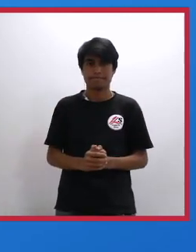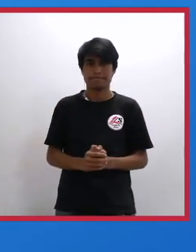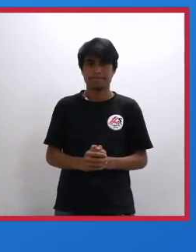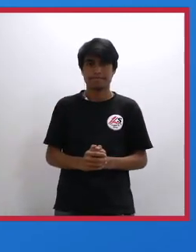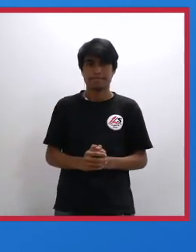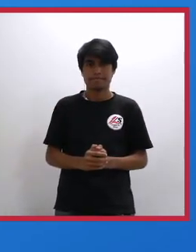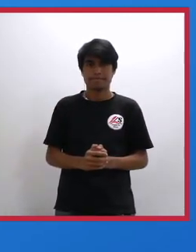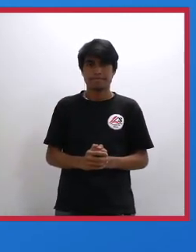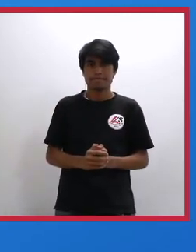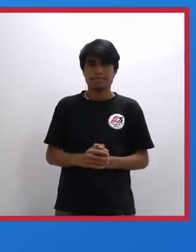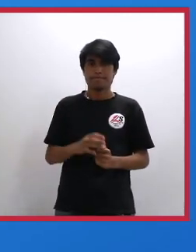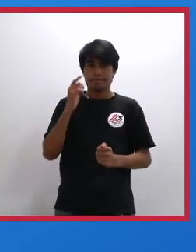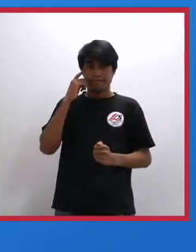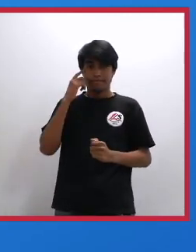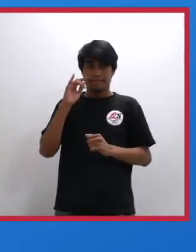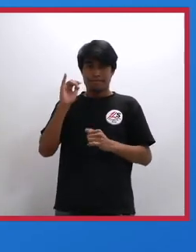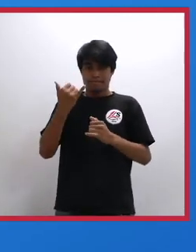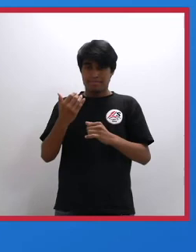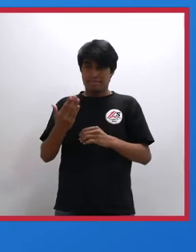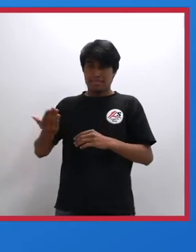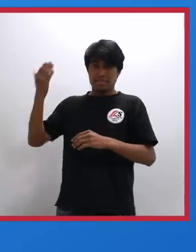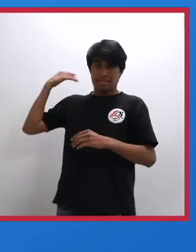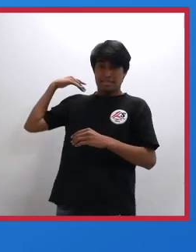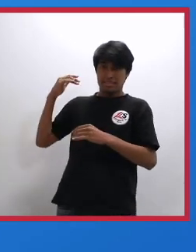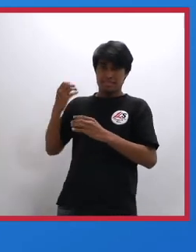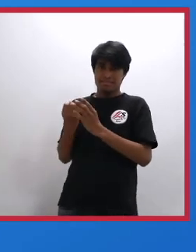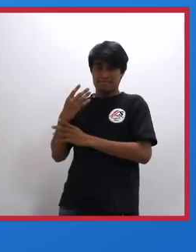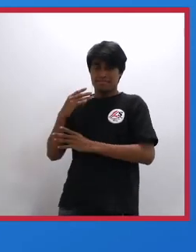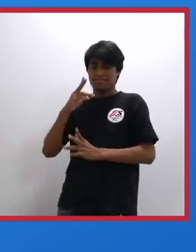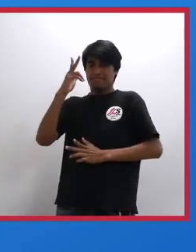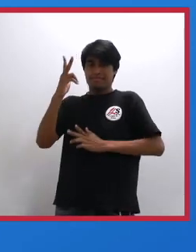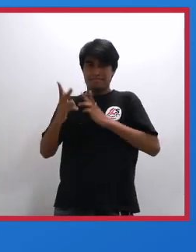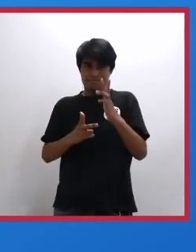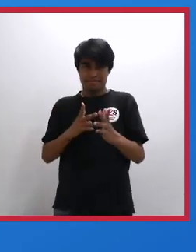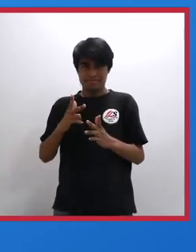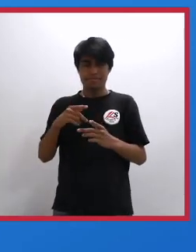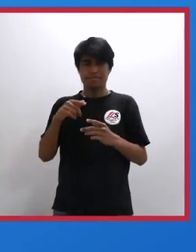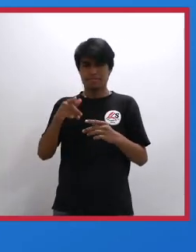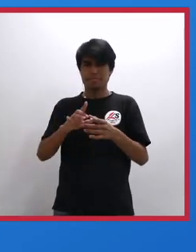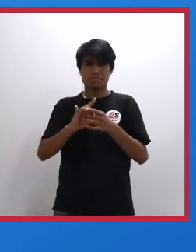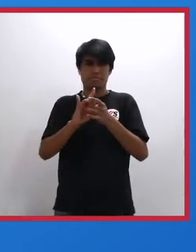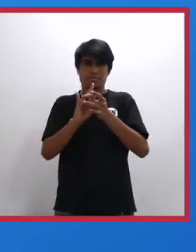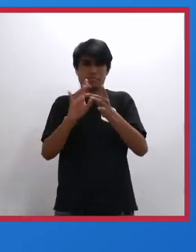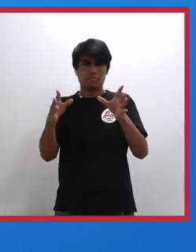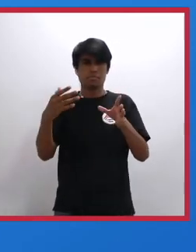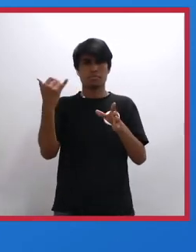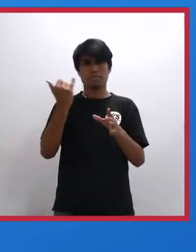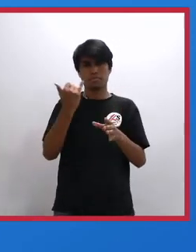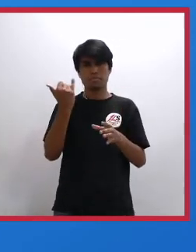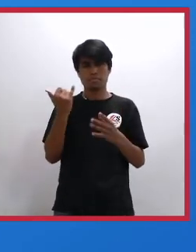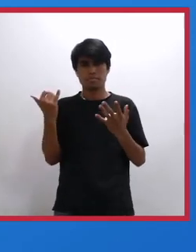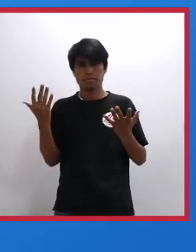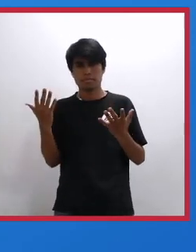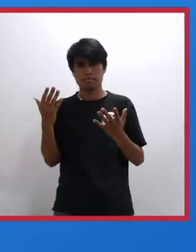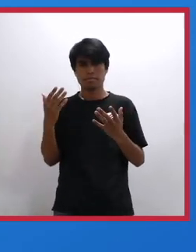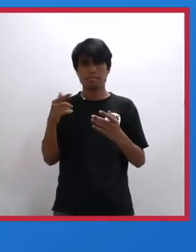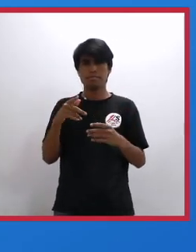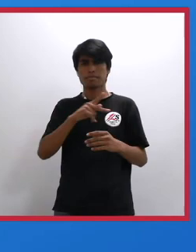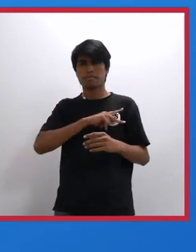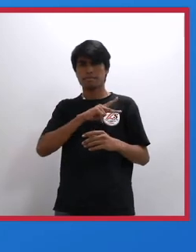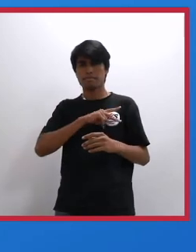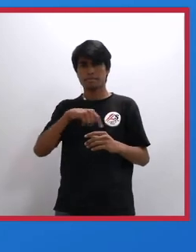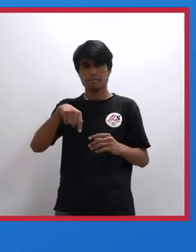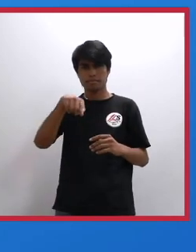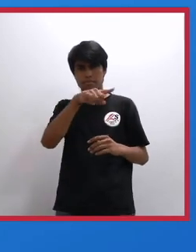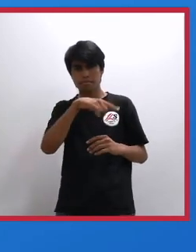Como comentamos al inicio de esta charla, están disponibles para las